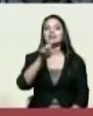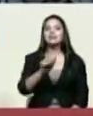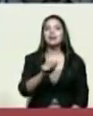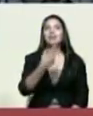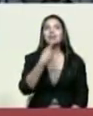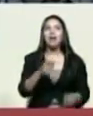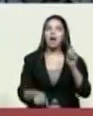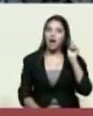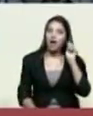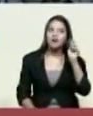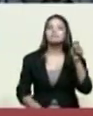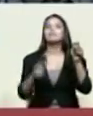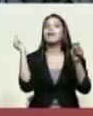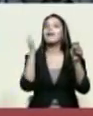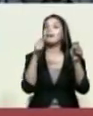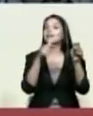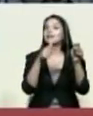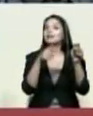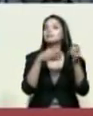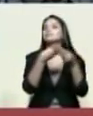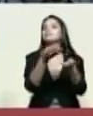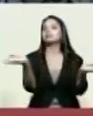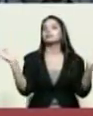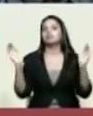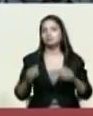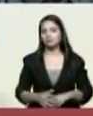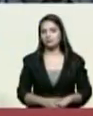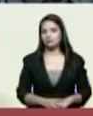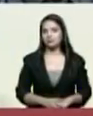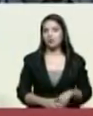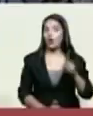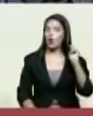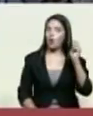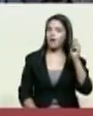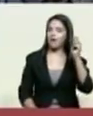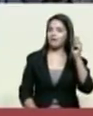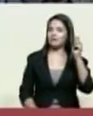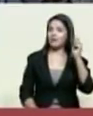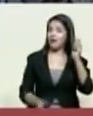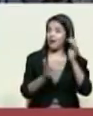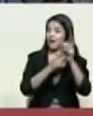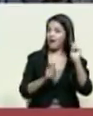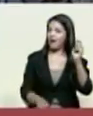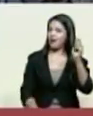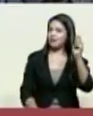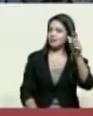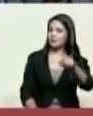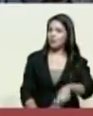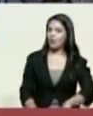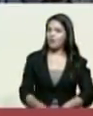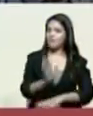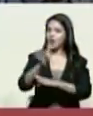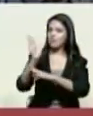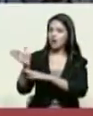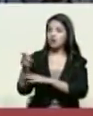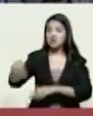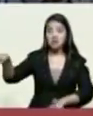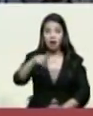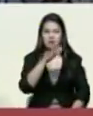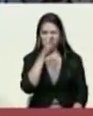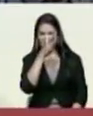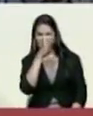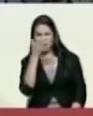está, esta es la que te va a dar. Con esta es la bicha con la que te voy a dar. Y se burlaron.